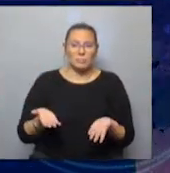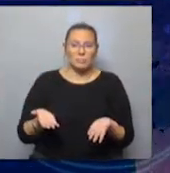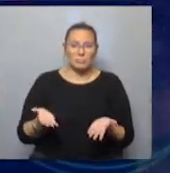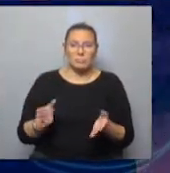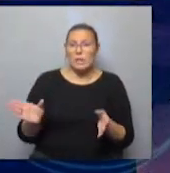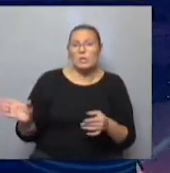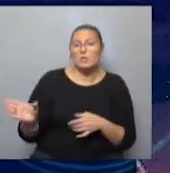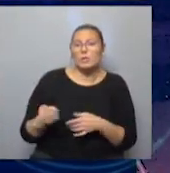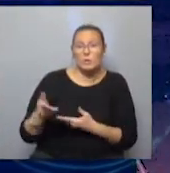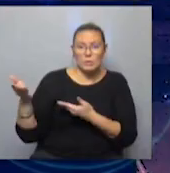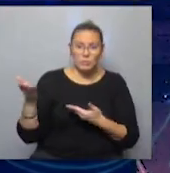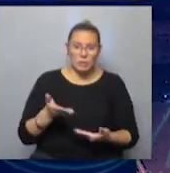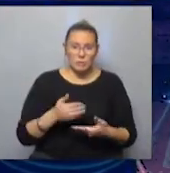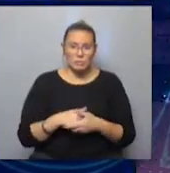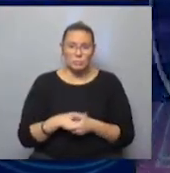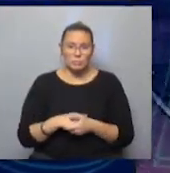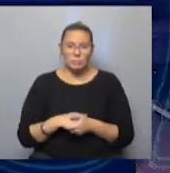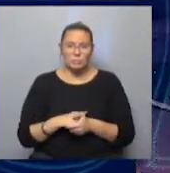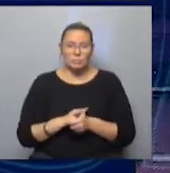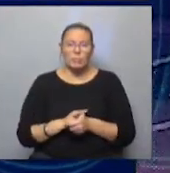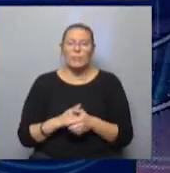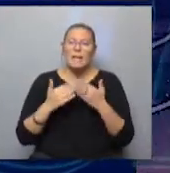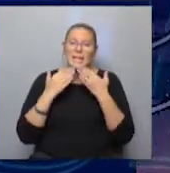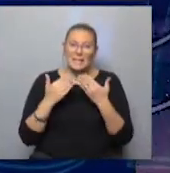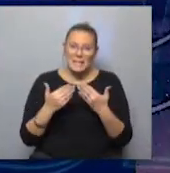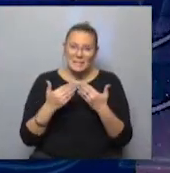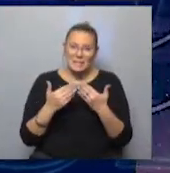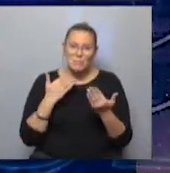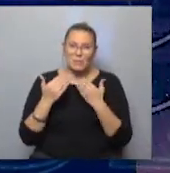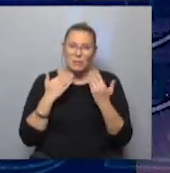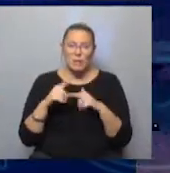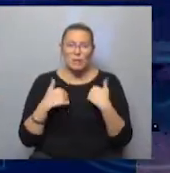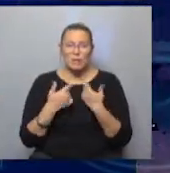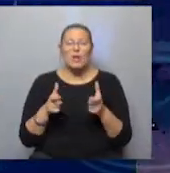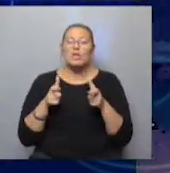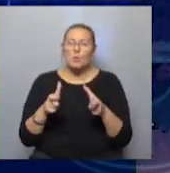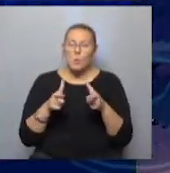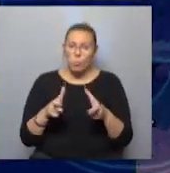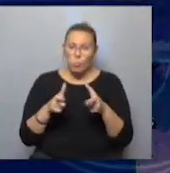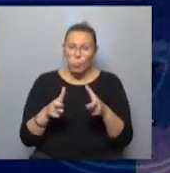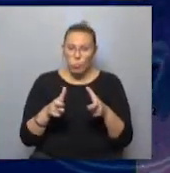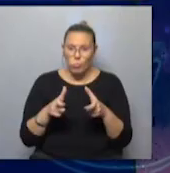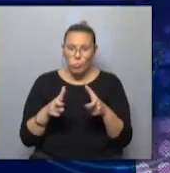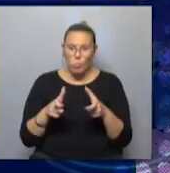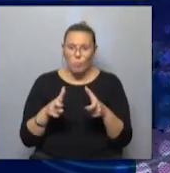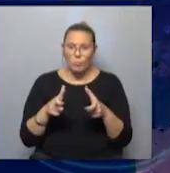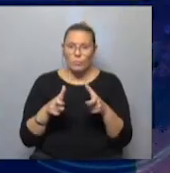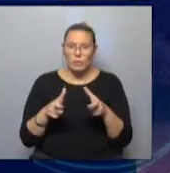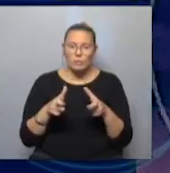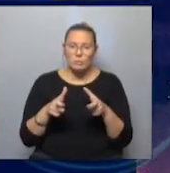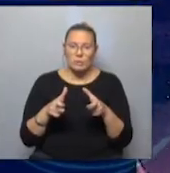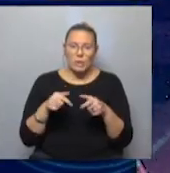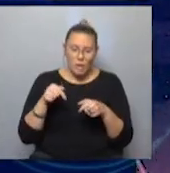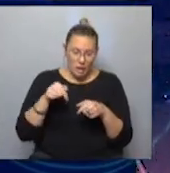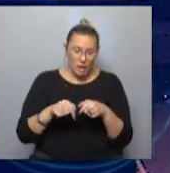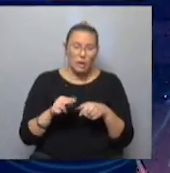están todas invitadas. Bueno, Casio, muchas gracias por estos minutos. Éxitos para toda esta